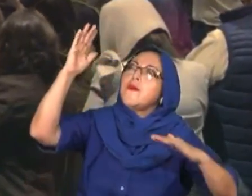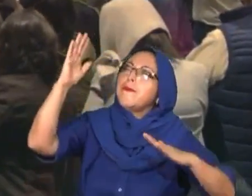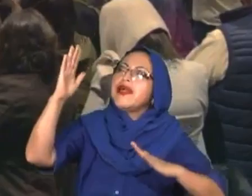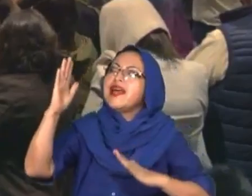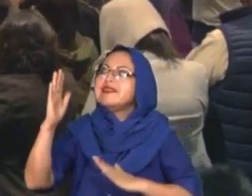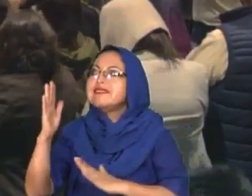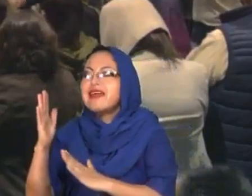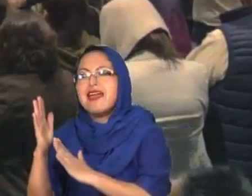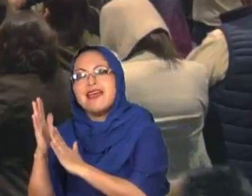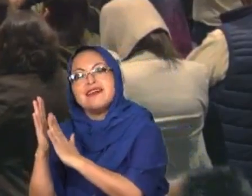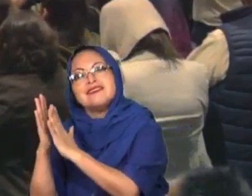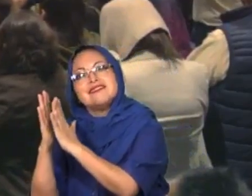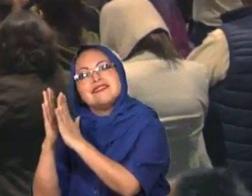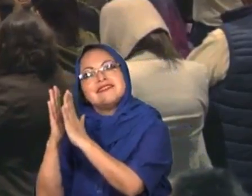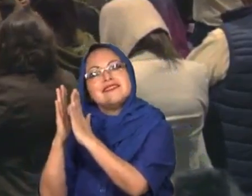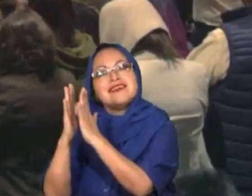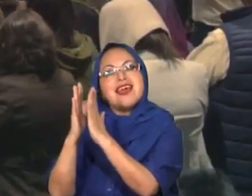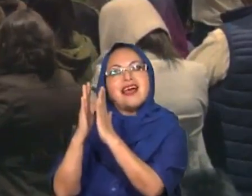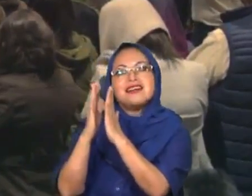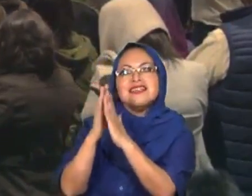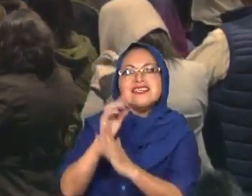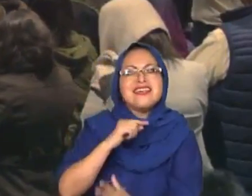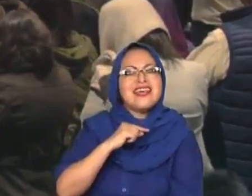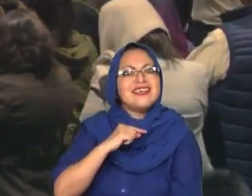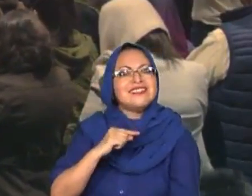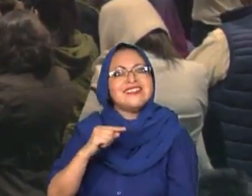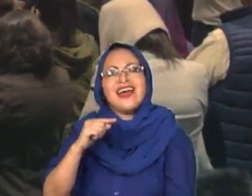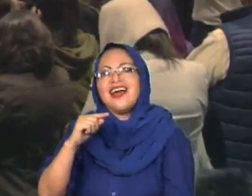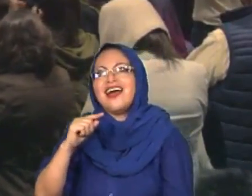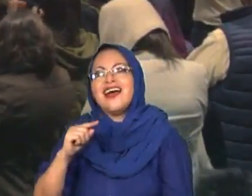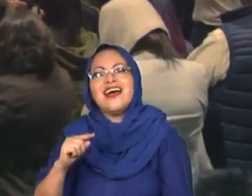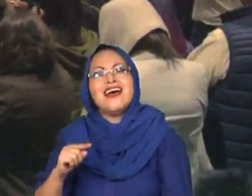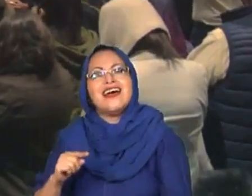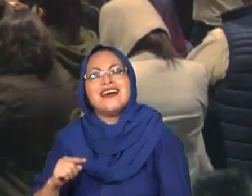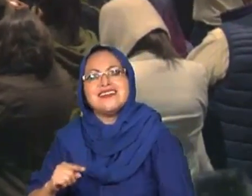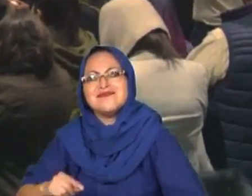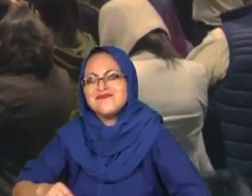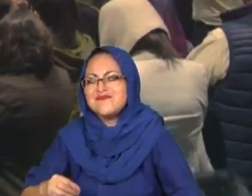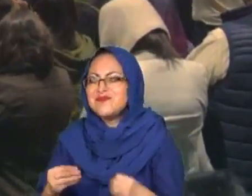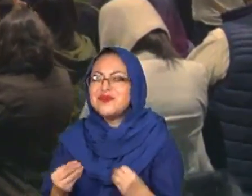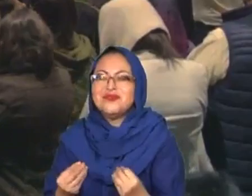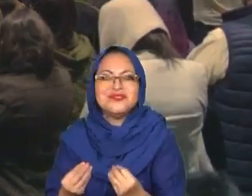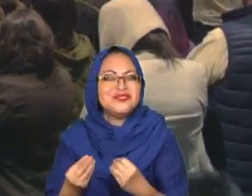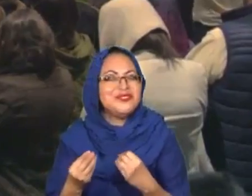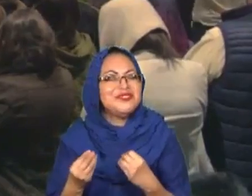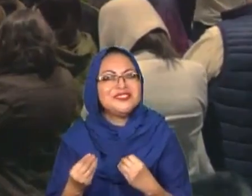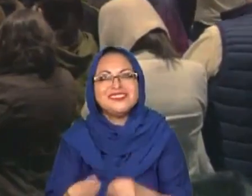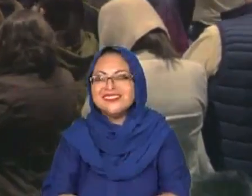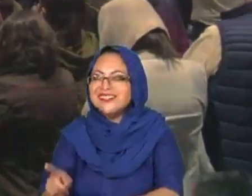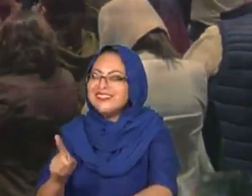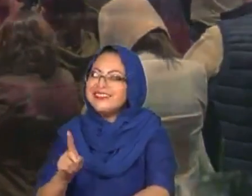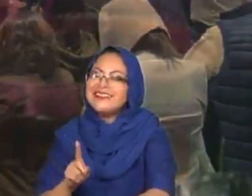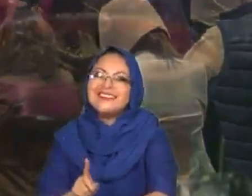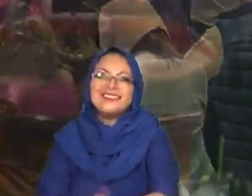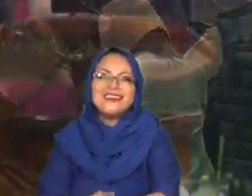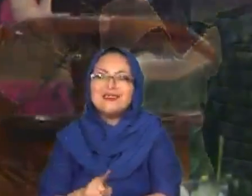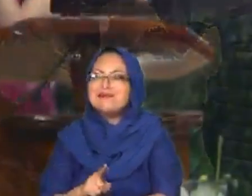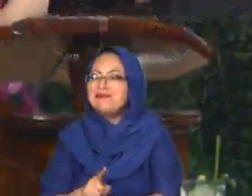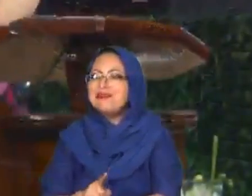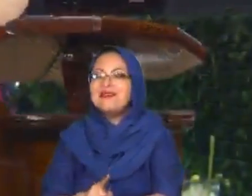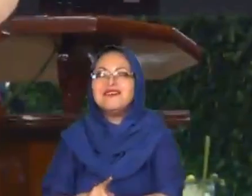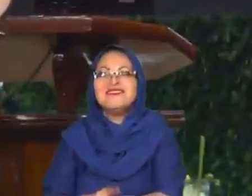santo lugar y así estar perdido horas